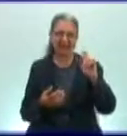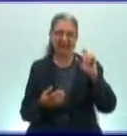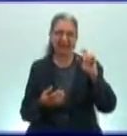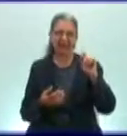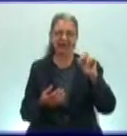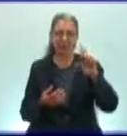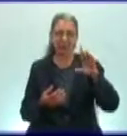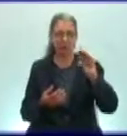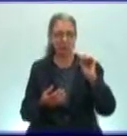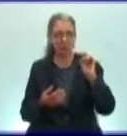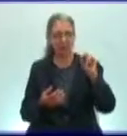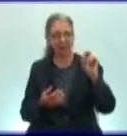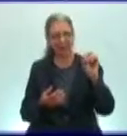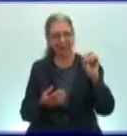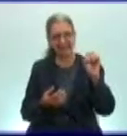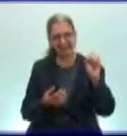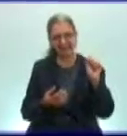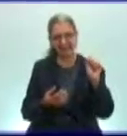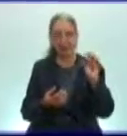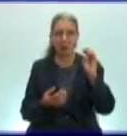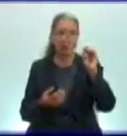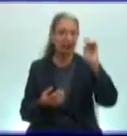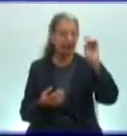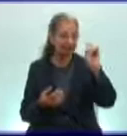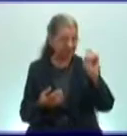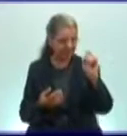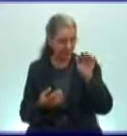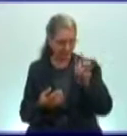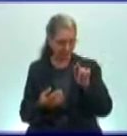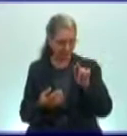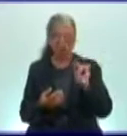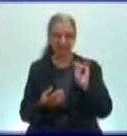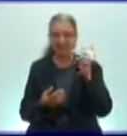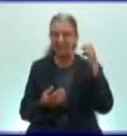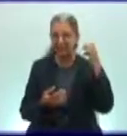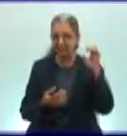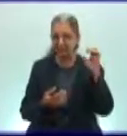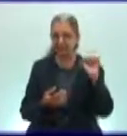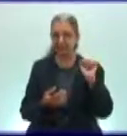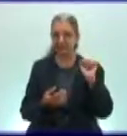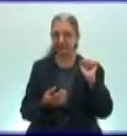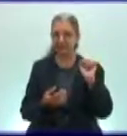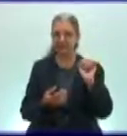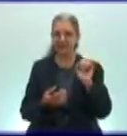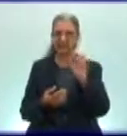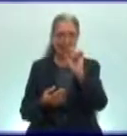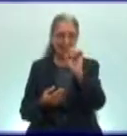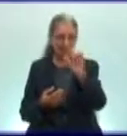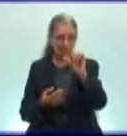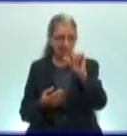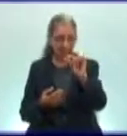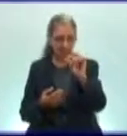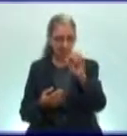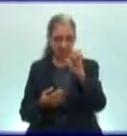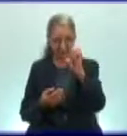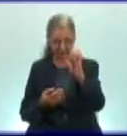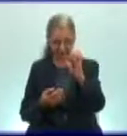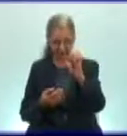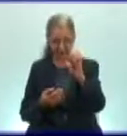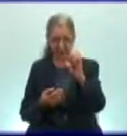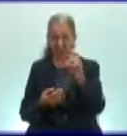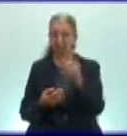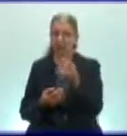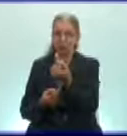representa un átomo de oxígeno. Los electrones son las partículas que tienen carga negativa.